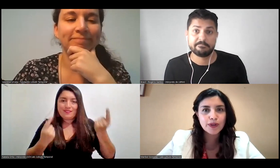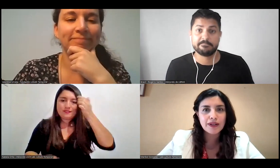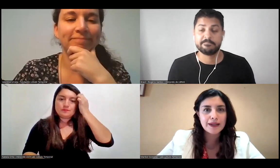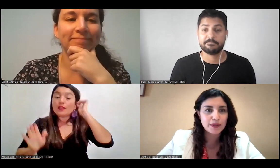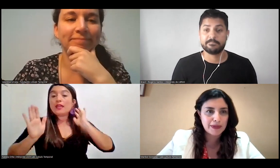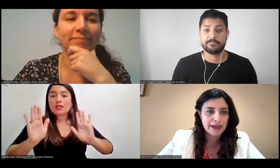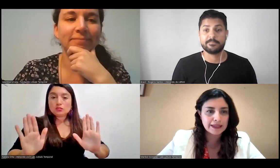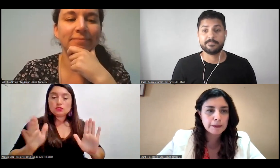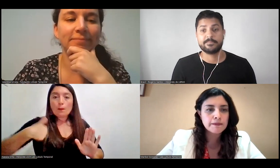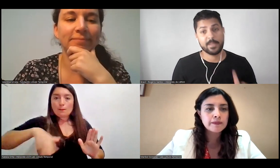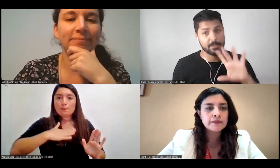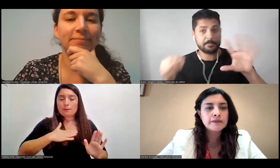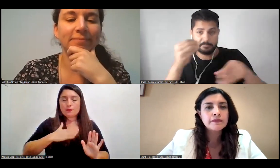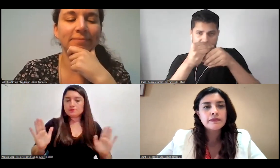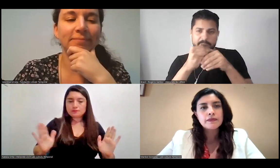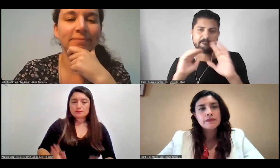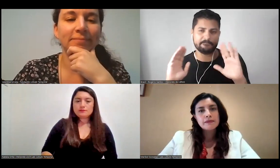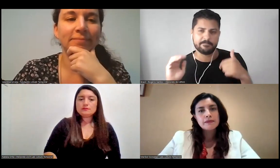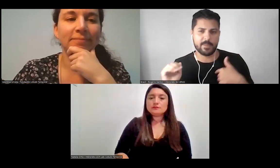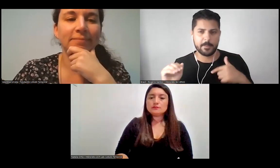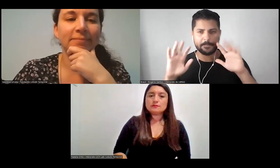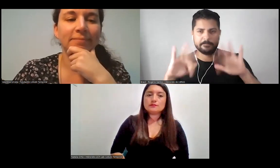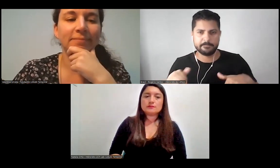Eso por mi